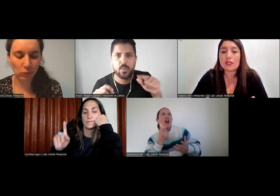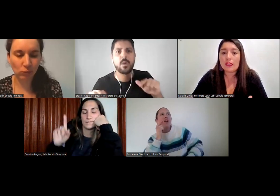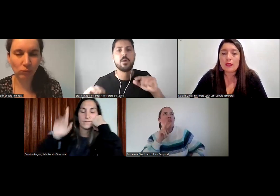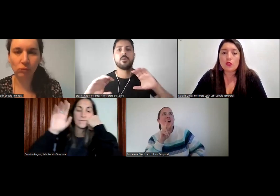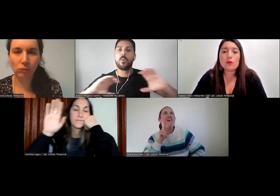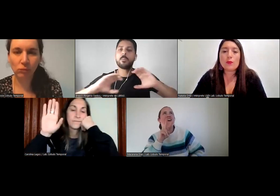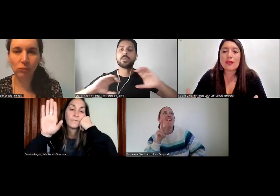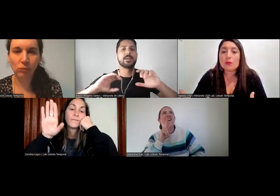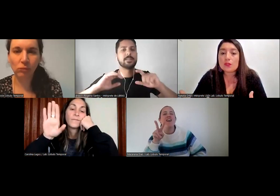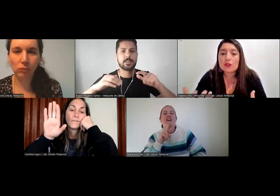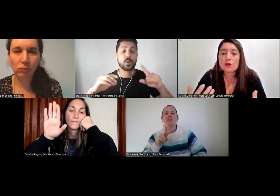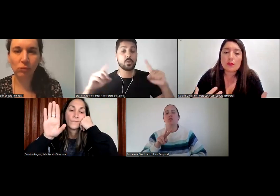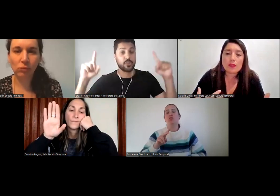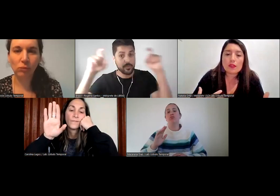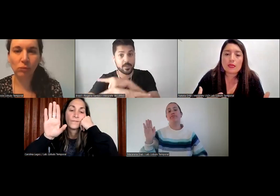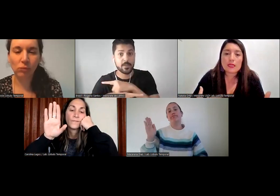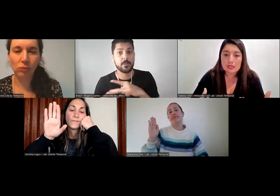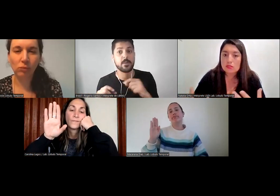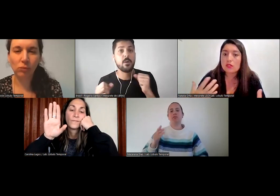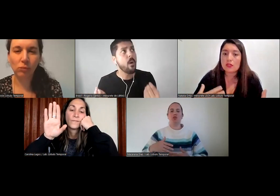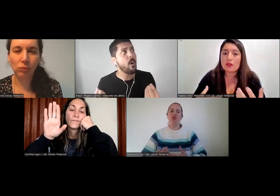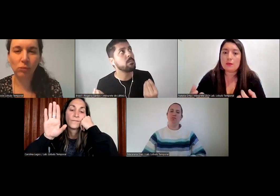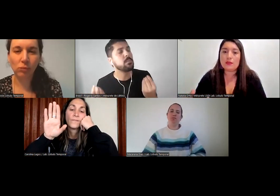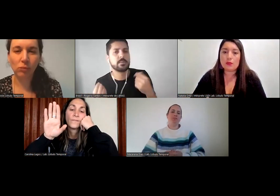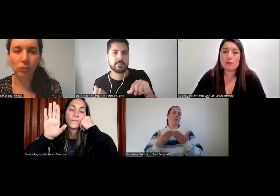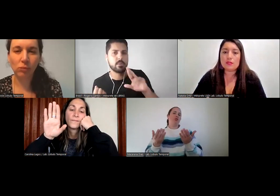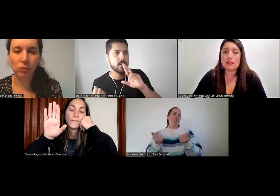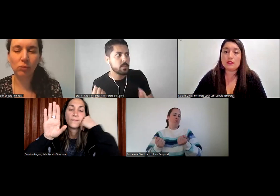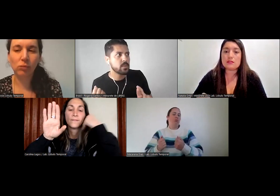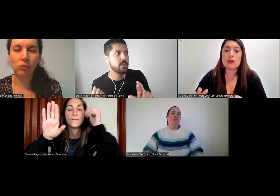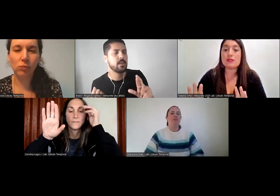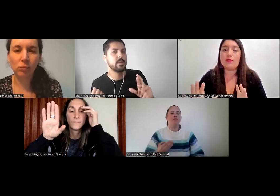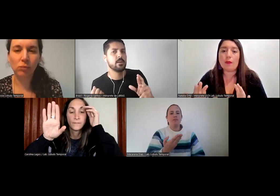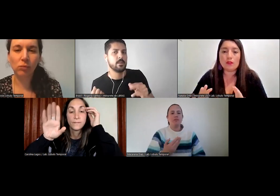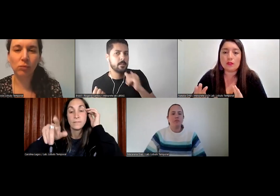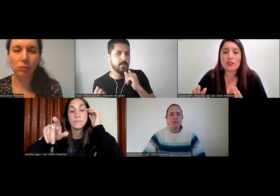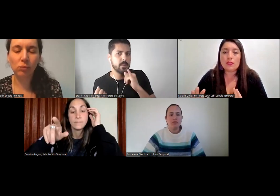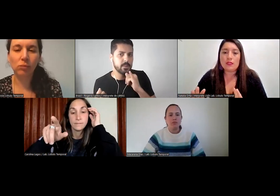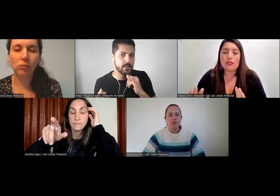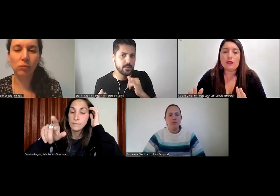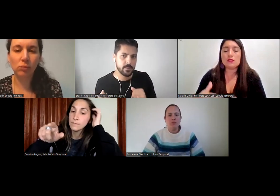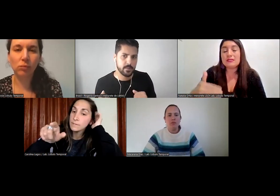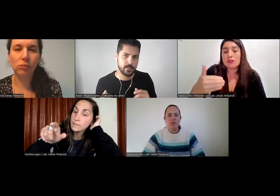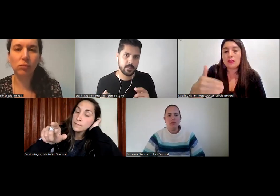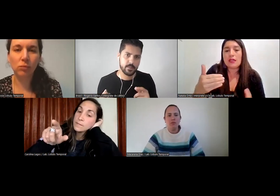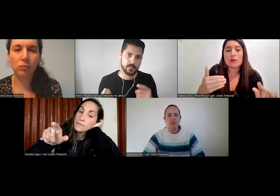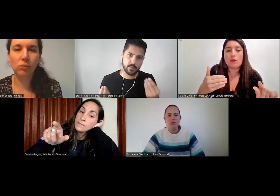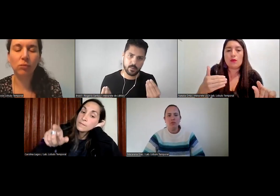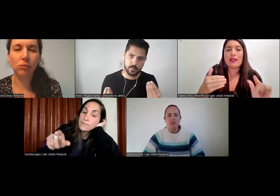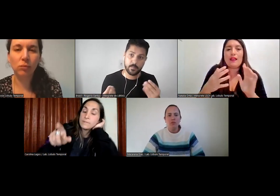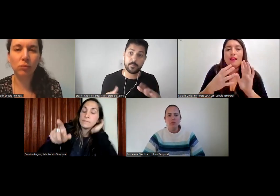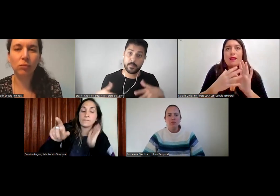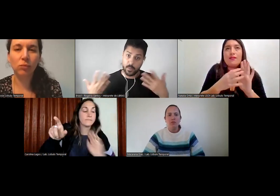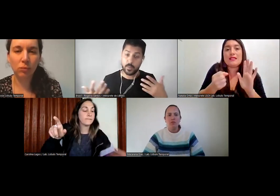complejizar, no sé, cómo poder responder, cómo poder mirar, y eso es lo que ellos aprenden, por ejemplo, decirle chao de esa forma, ¿no? Entonces siento que es